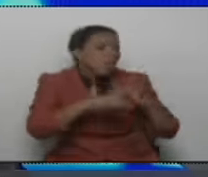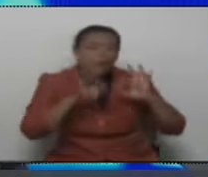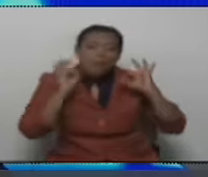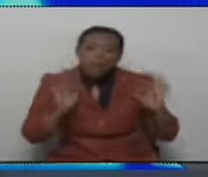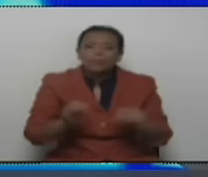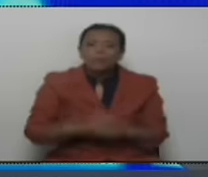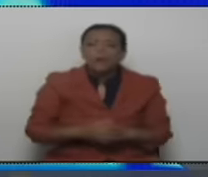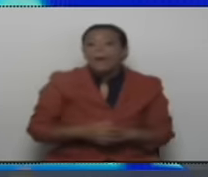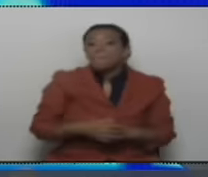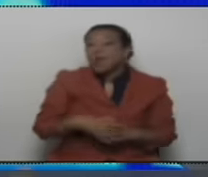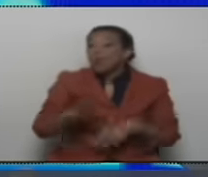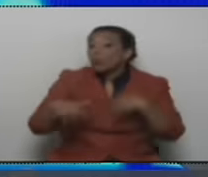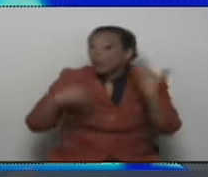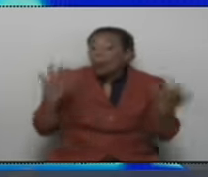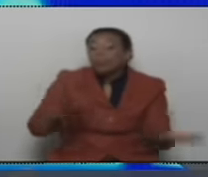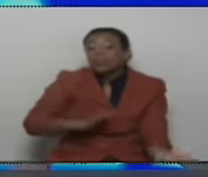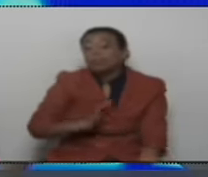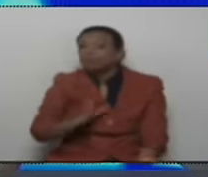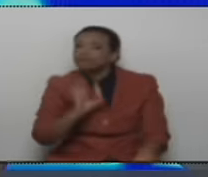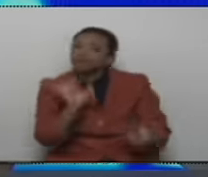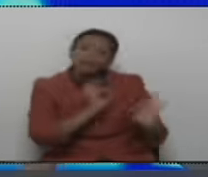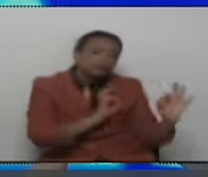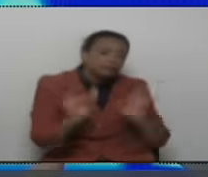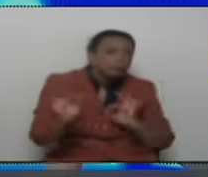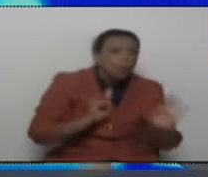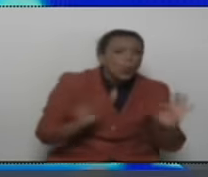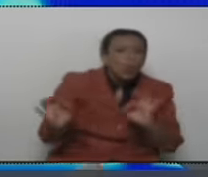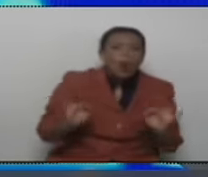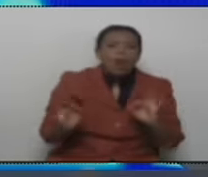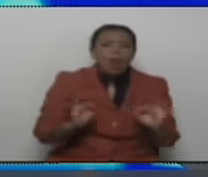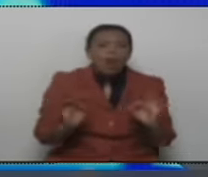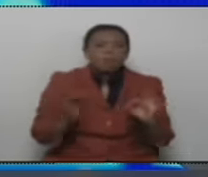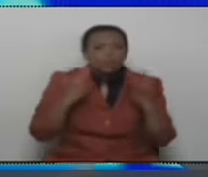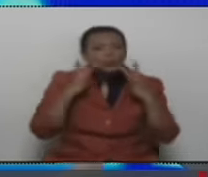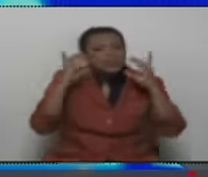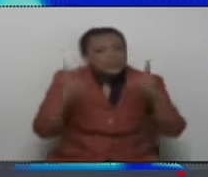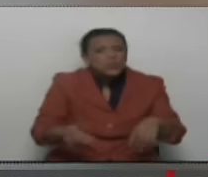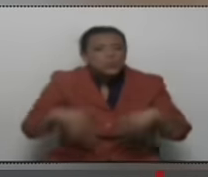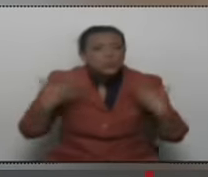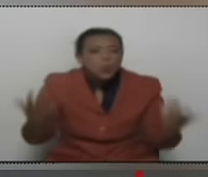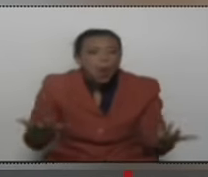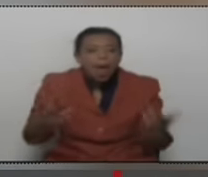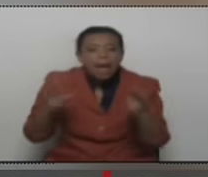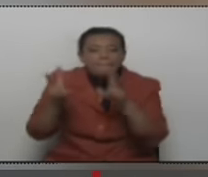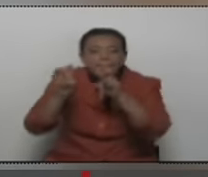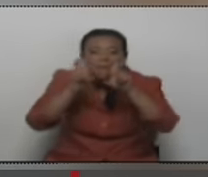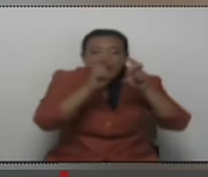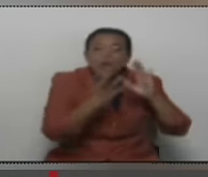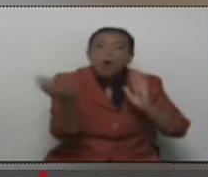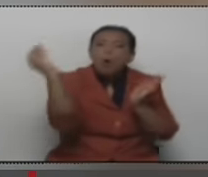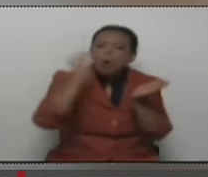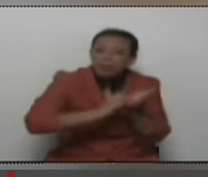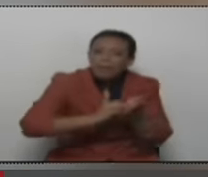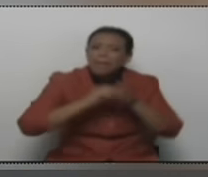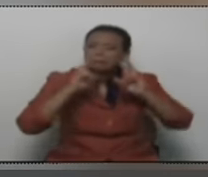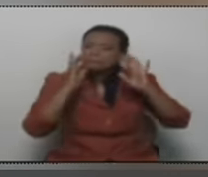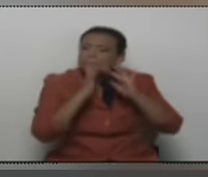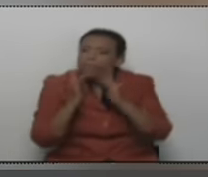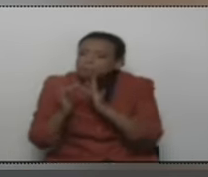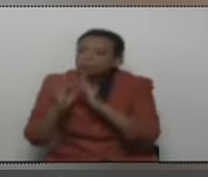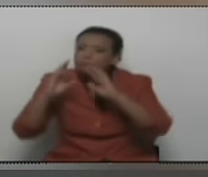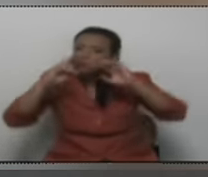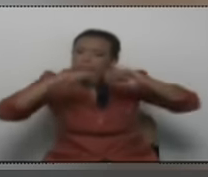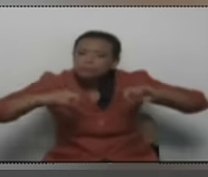Ahora, cuando nosotros desarrollamos y tomamos algunas decisiones, pues, de chequear, de revisar, de extremar